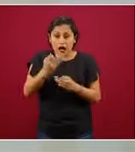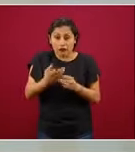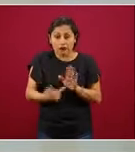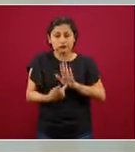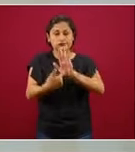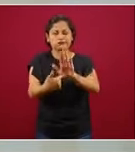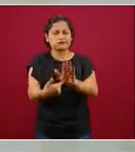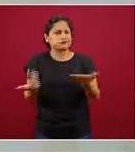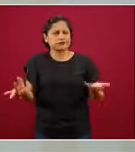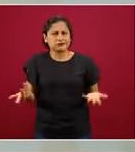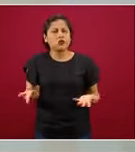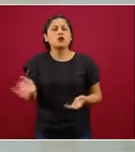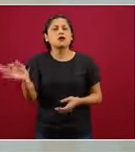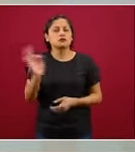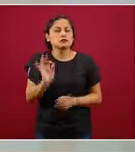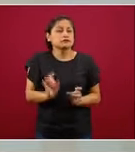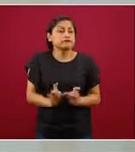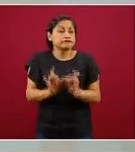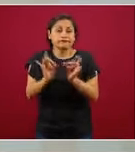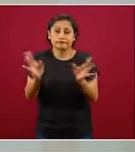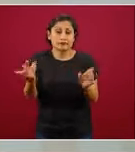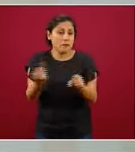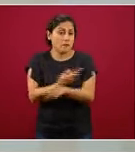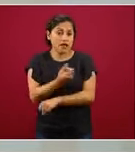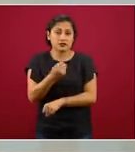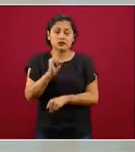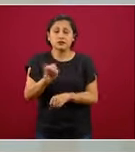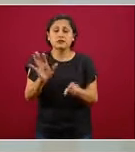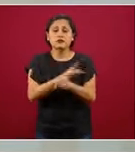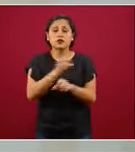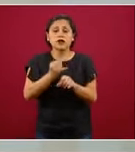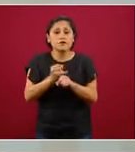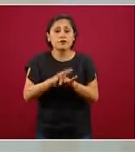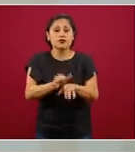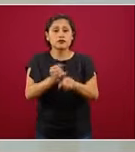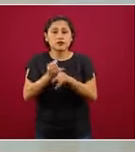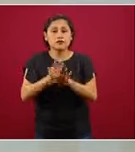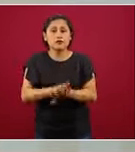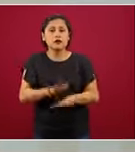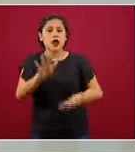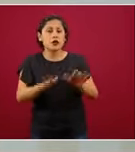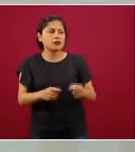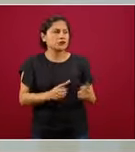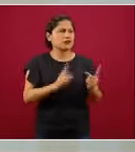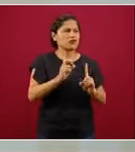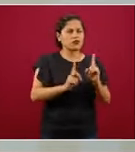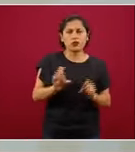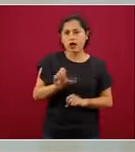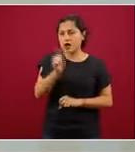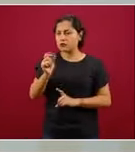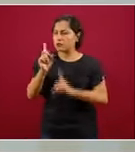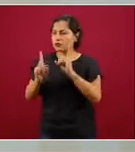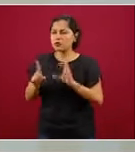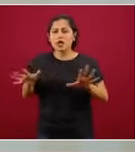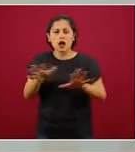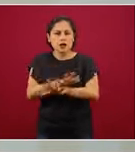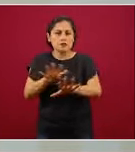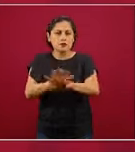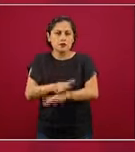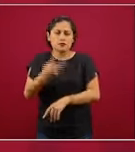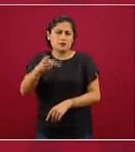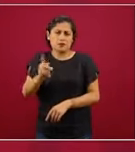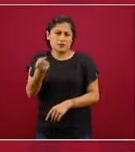ocurrir rutinariamente cuando hay un desfase en el flujo de información. A veces serán unos, a veces serán otros. Era un asunto técnico. En ningún momento